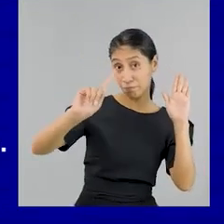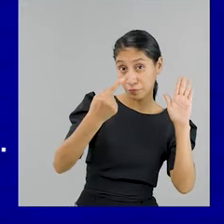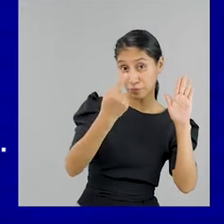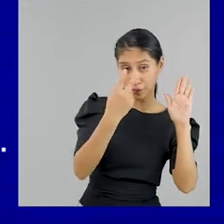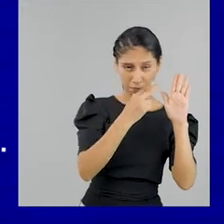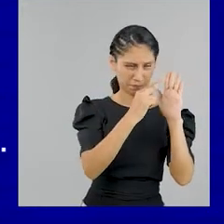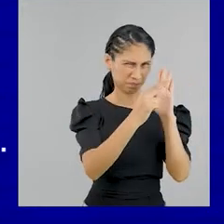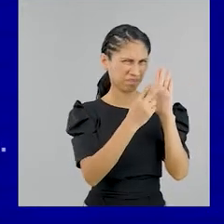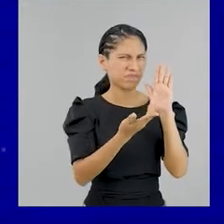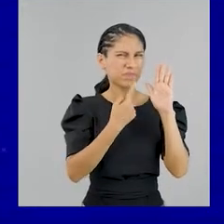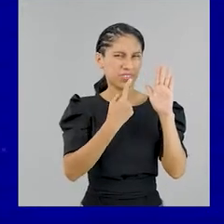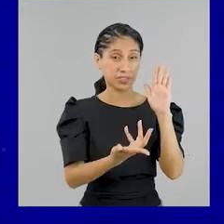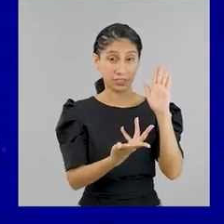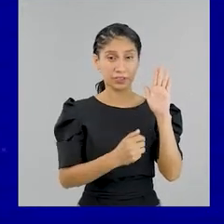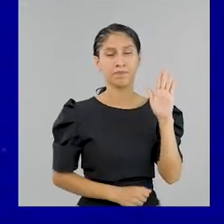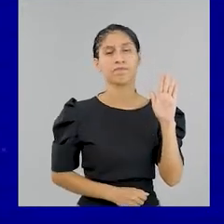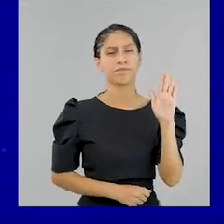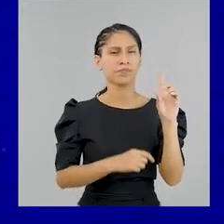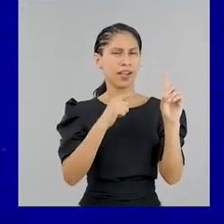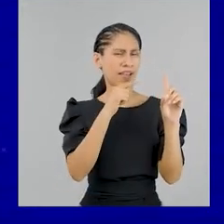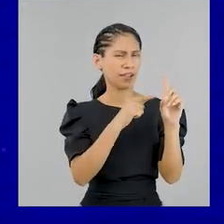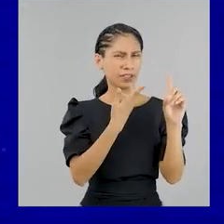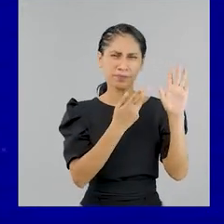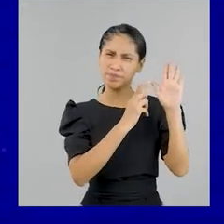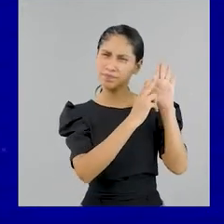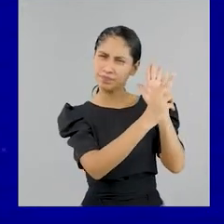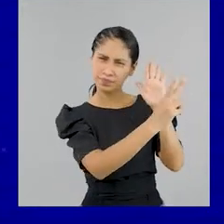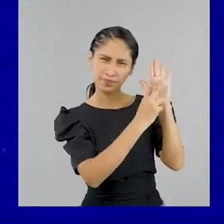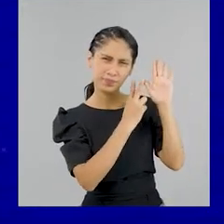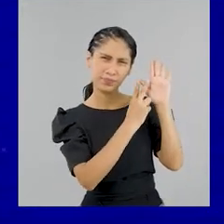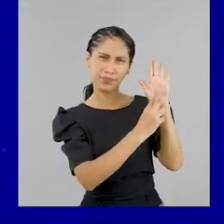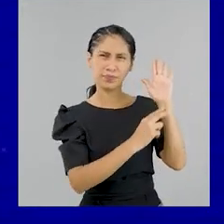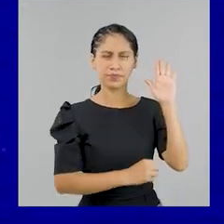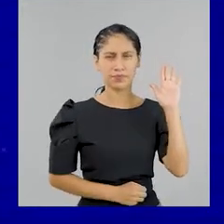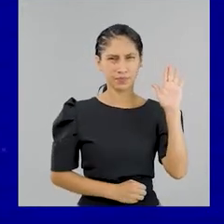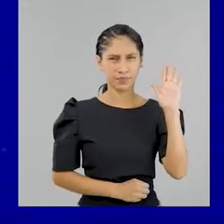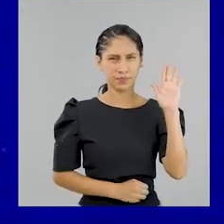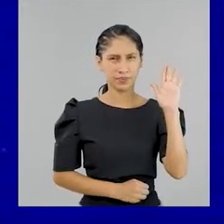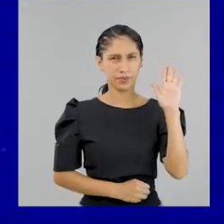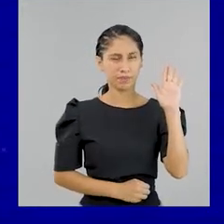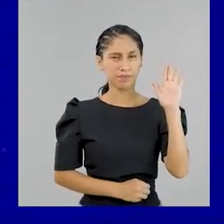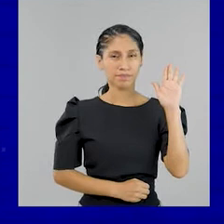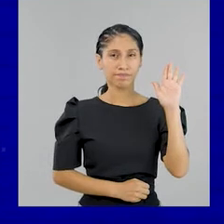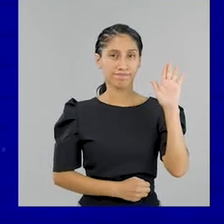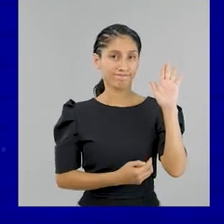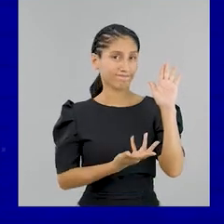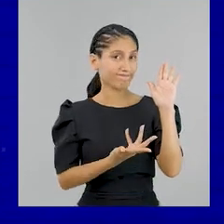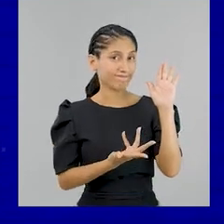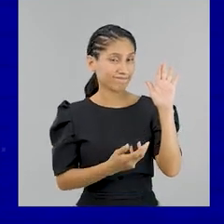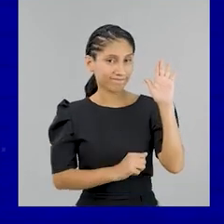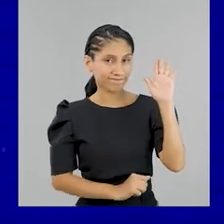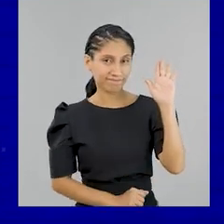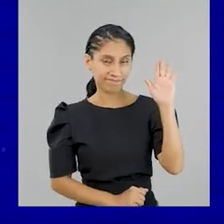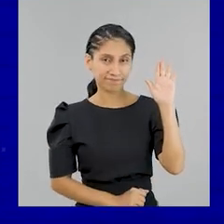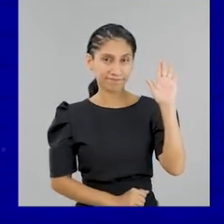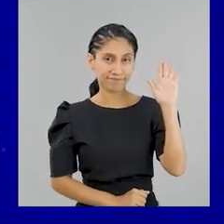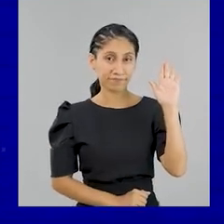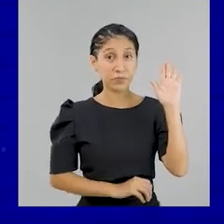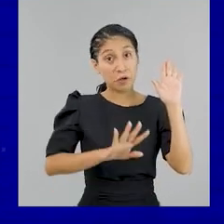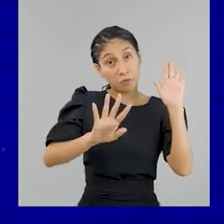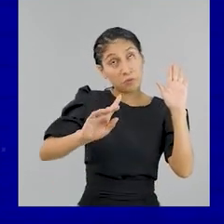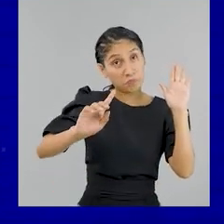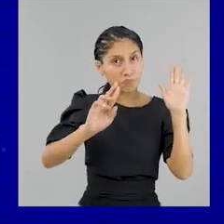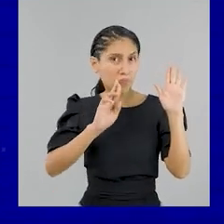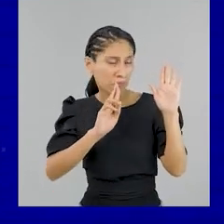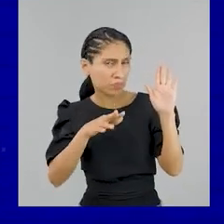en la primera alternativa señala: idea las estrategias empleadas en la rebelión. Hasta la primera parte de la idea podría